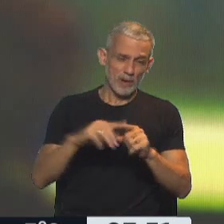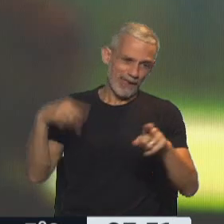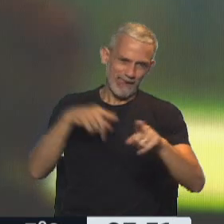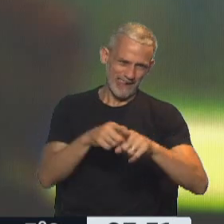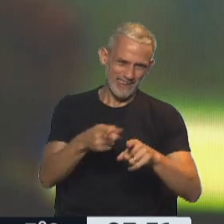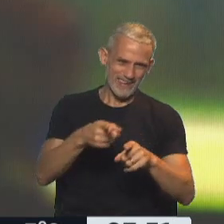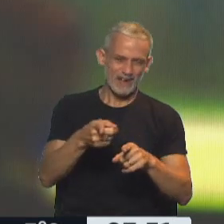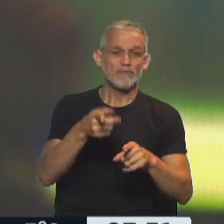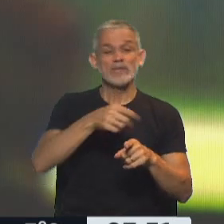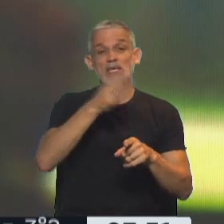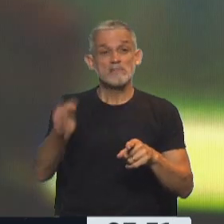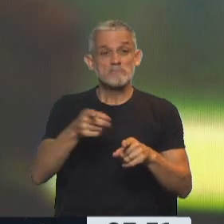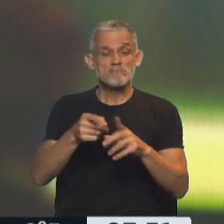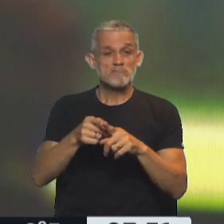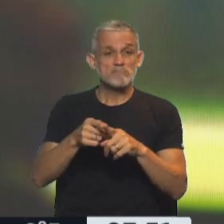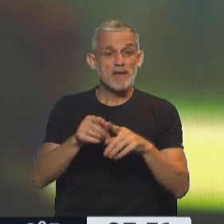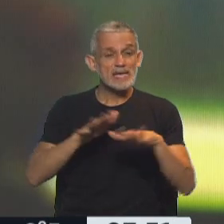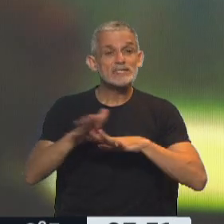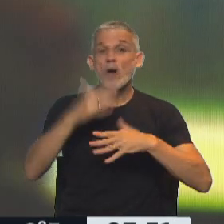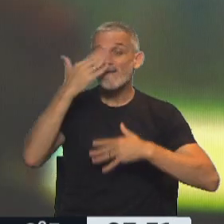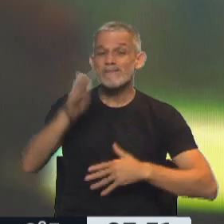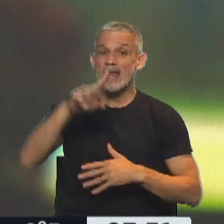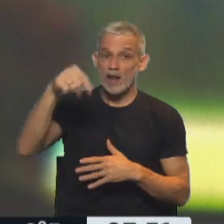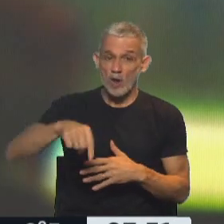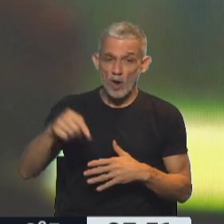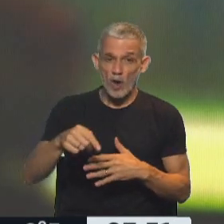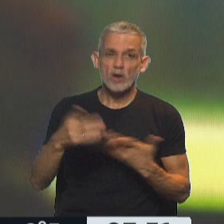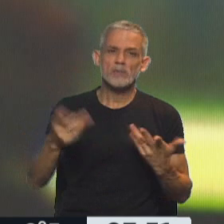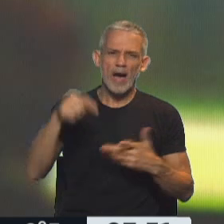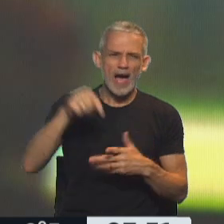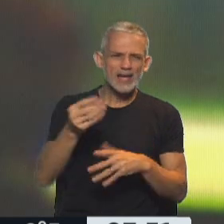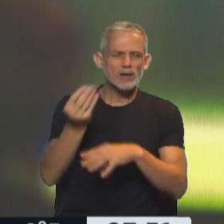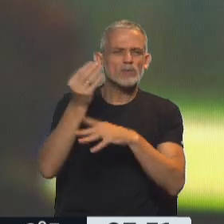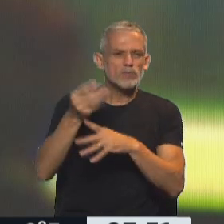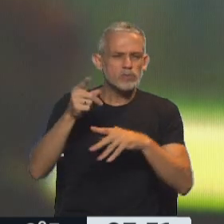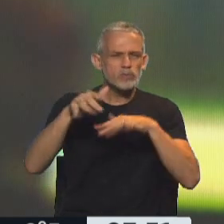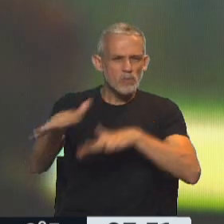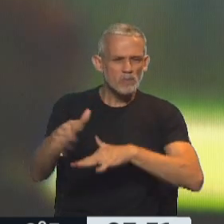de la que eran víctimas, y una situación que termina en el día de hoy con una vigilia que hará la familia